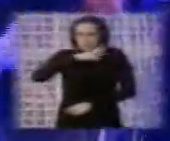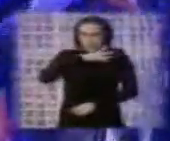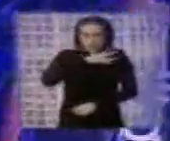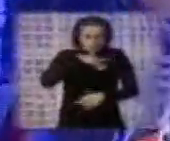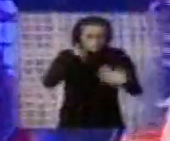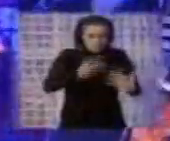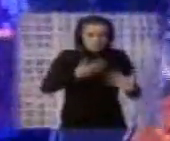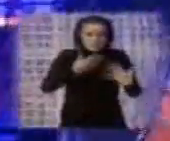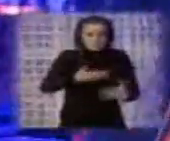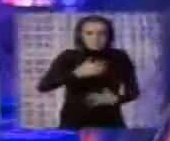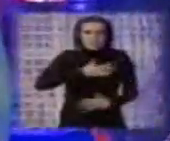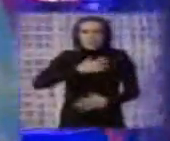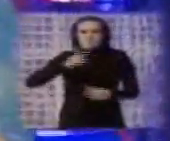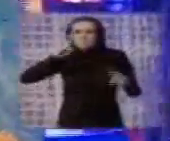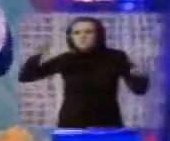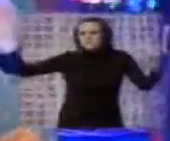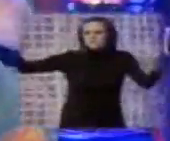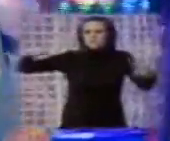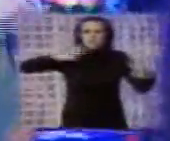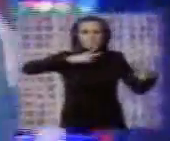mismo me están observando.